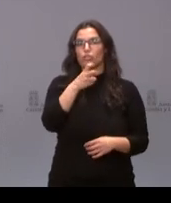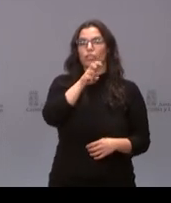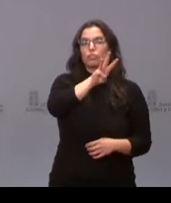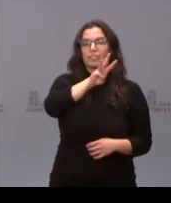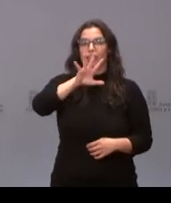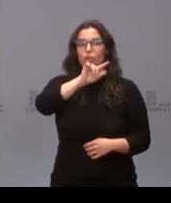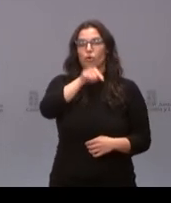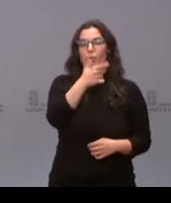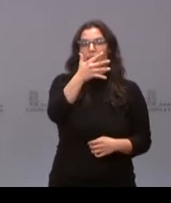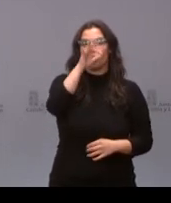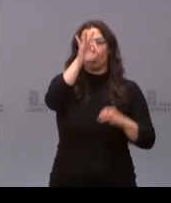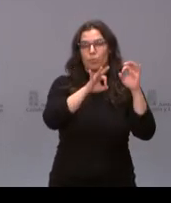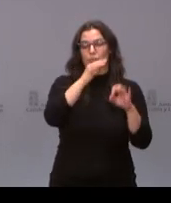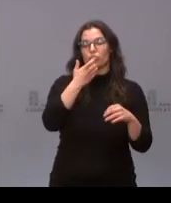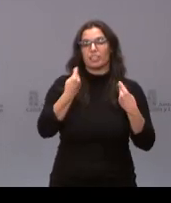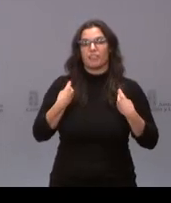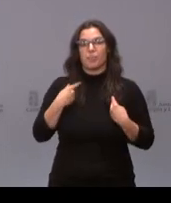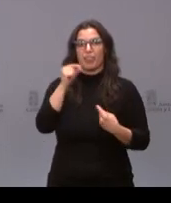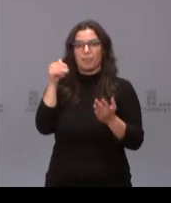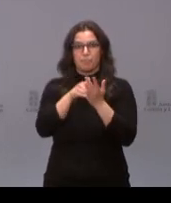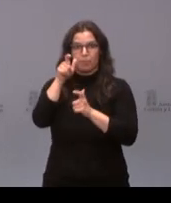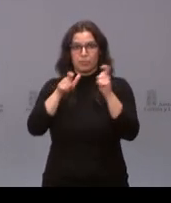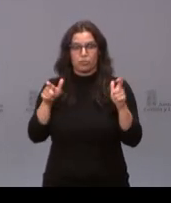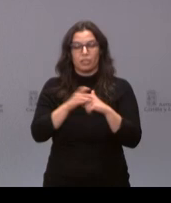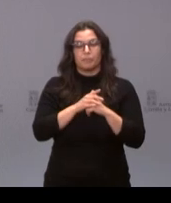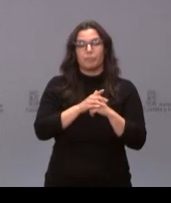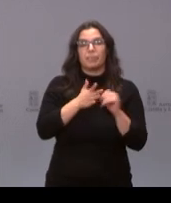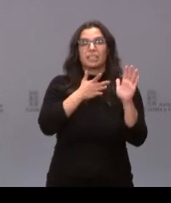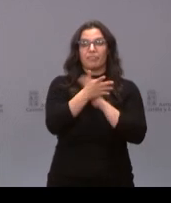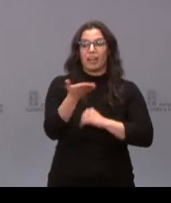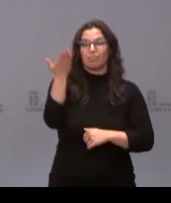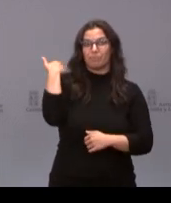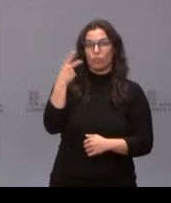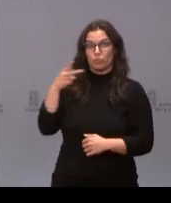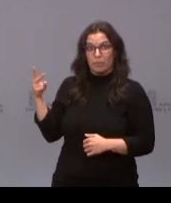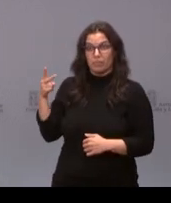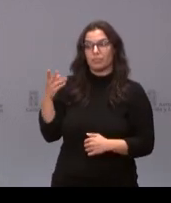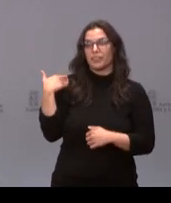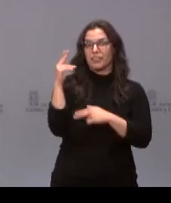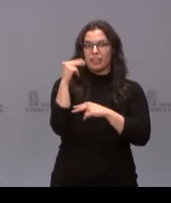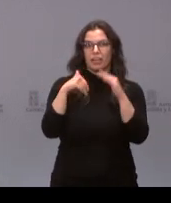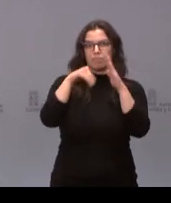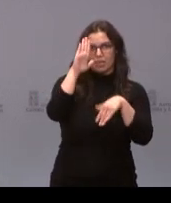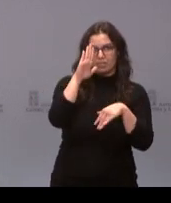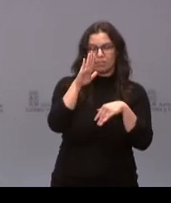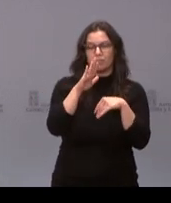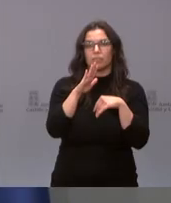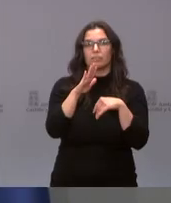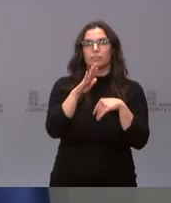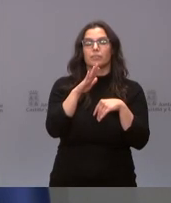275,5 por 100.000 habitantes una incidencia superior a la de hace una semana marcada por